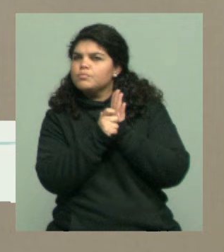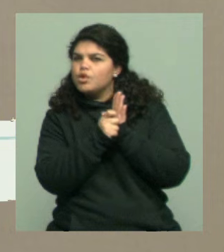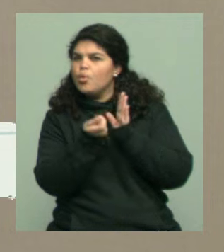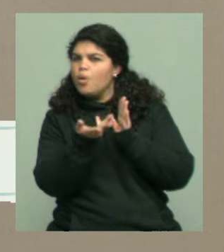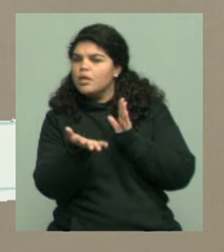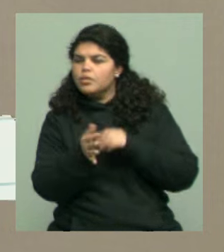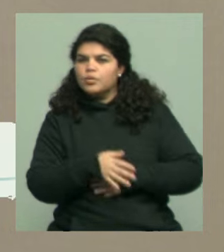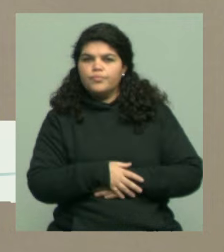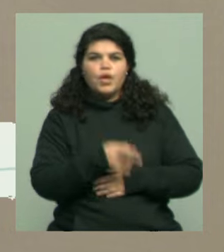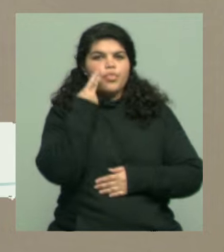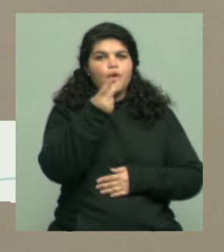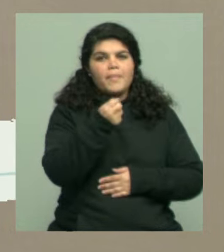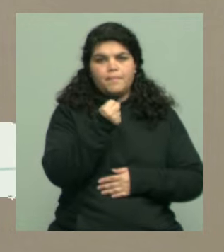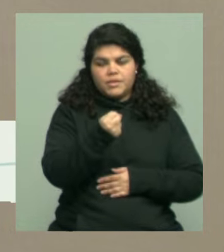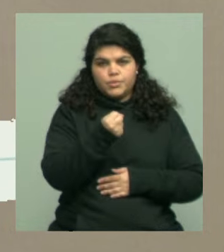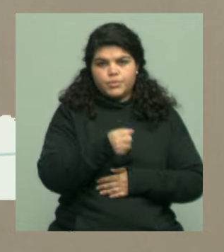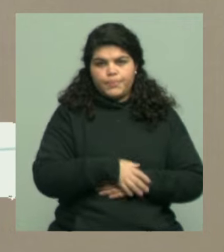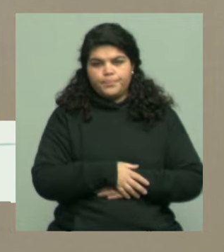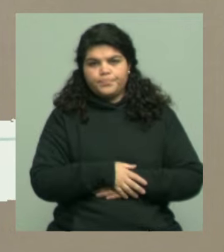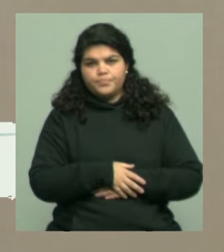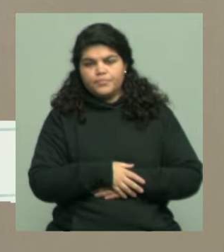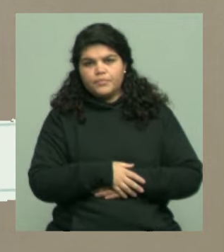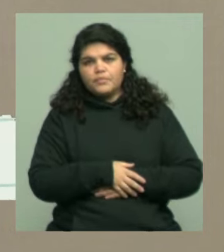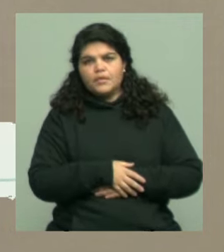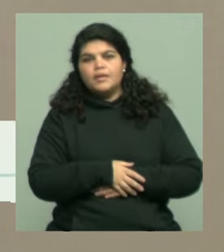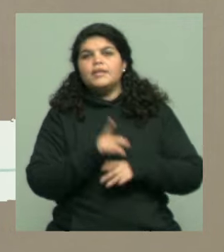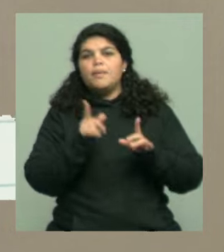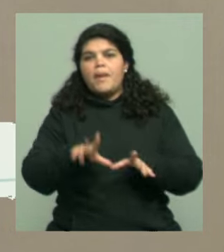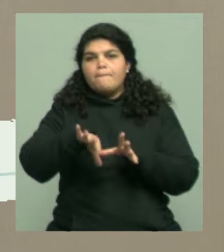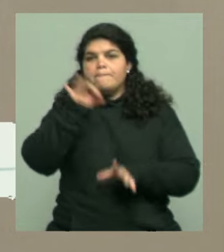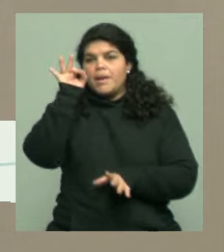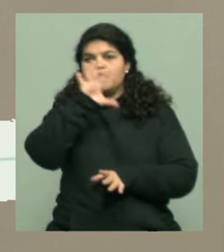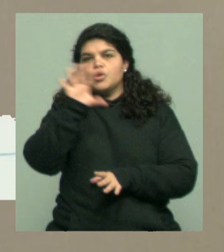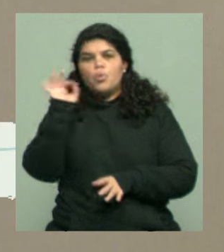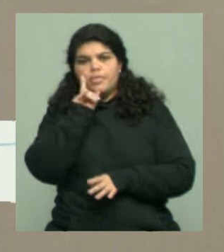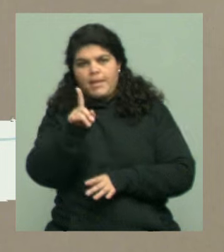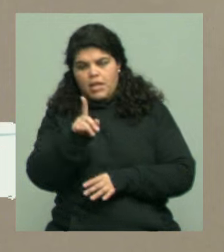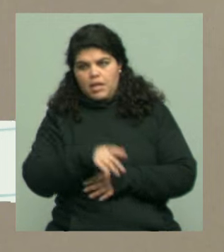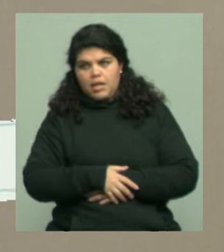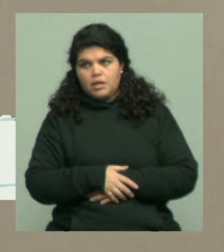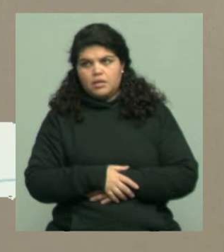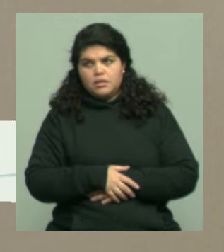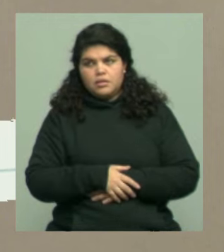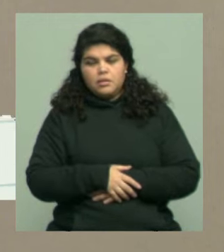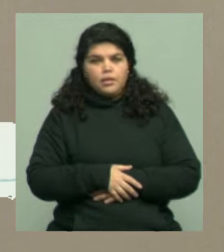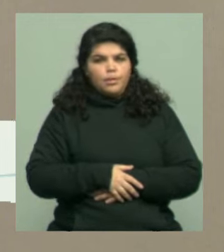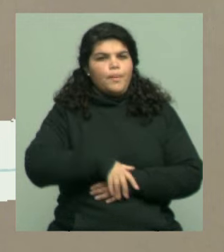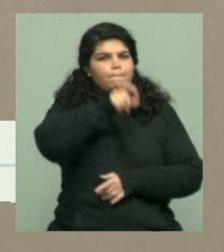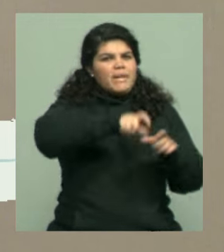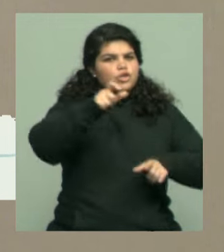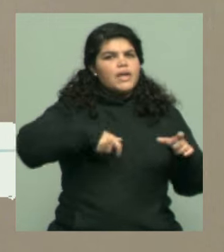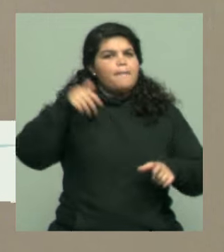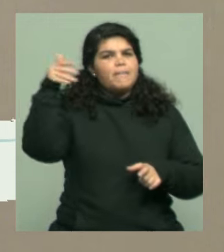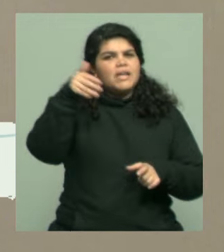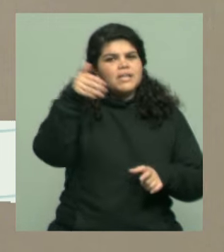El precio de la inscripción son 2.000 pesos y hay 50.000 en premios, así que... Bien, y aquel que quiere participar, bueno, ¿cómo tiene que hacer? ¿También tiene que pagar